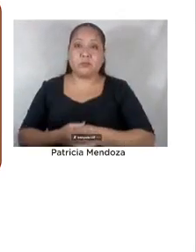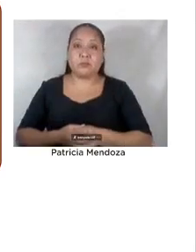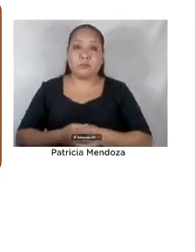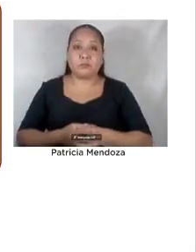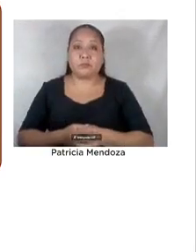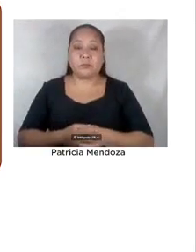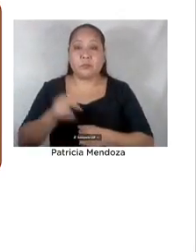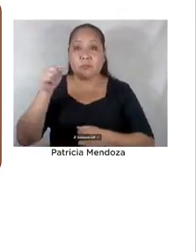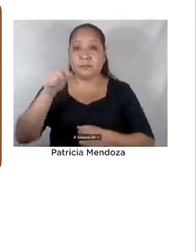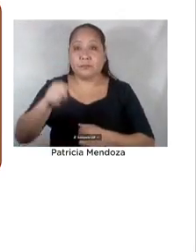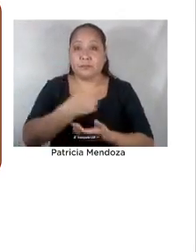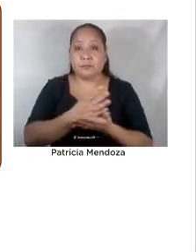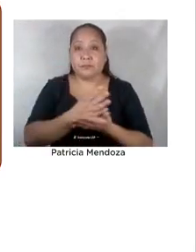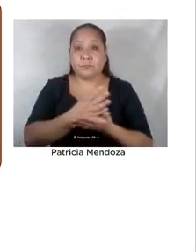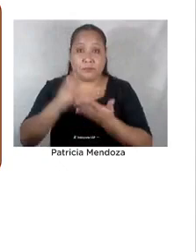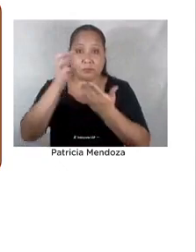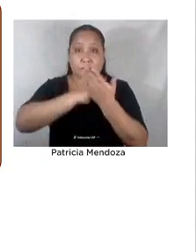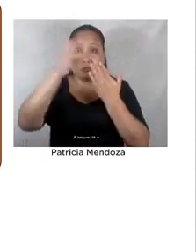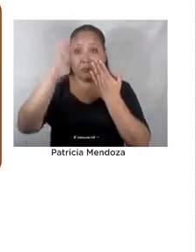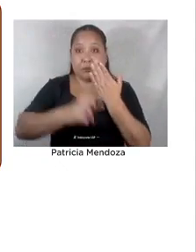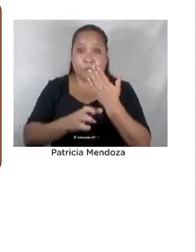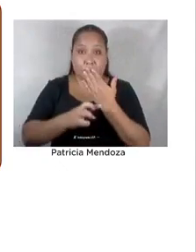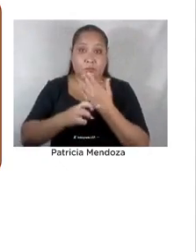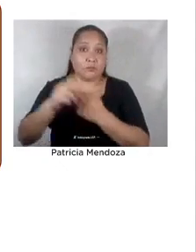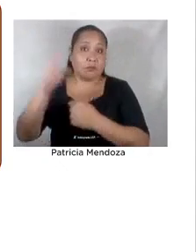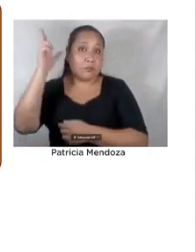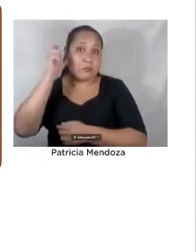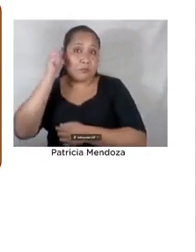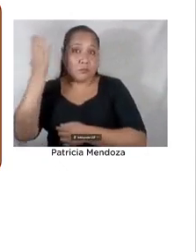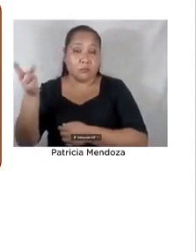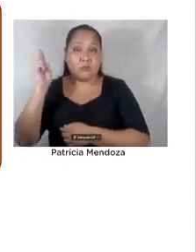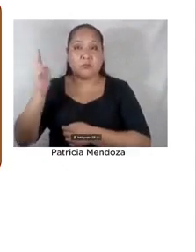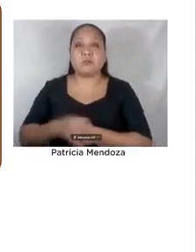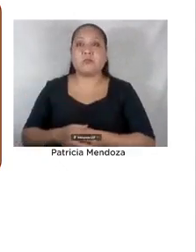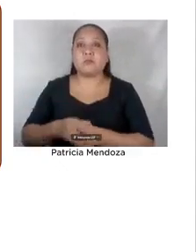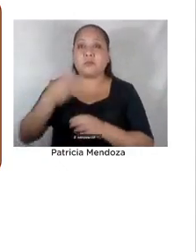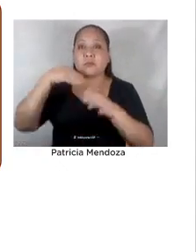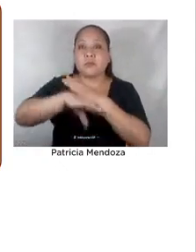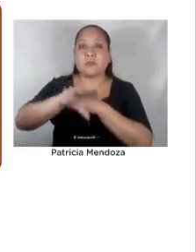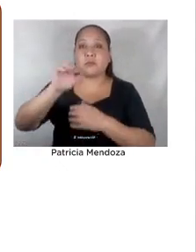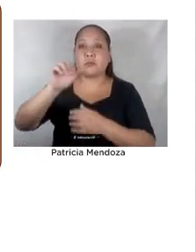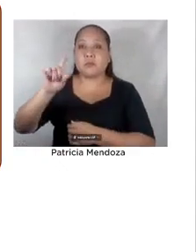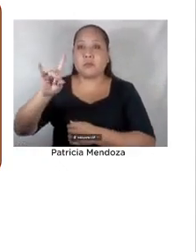La plataforma de Te Escucho Docente pueden ingresar a través de